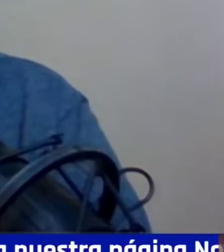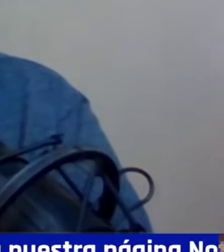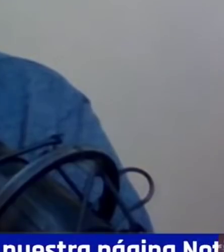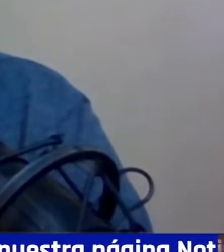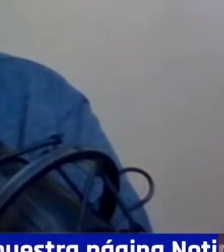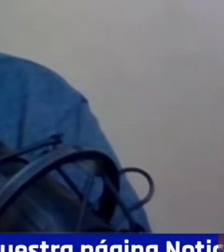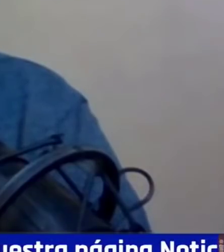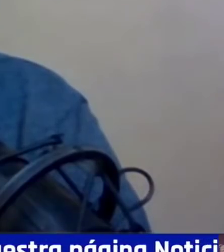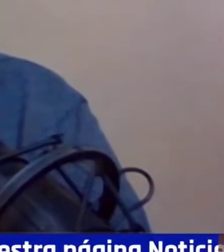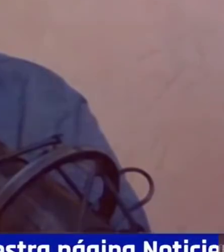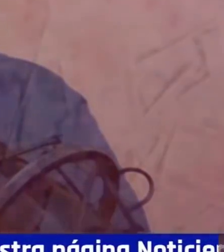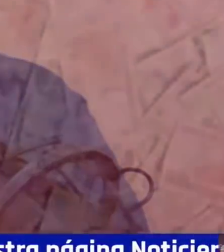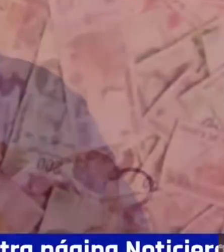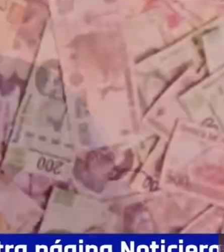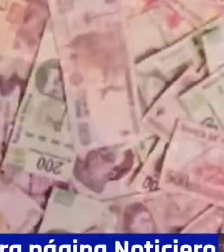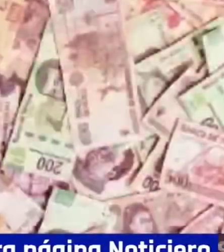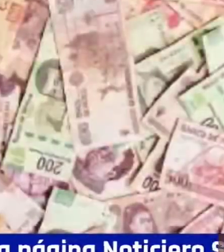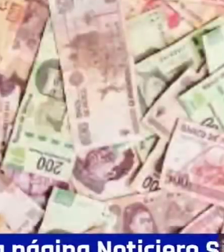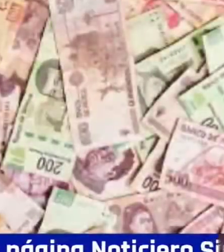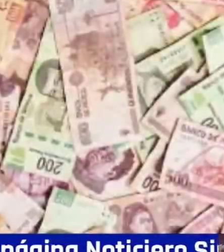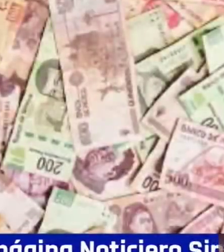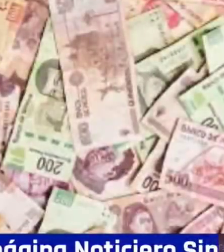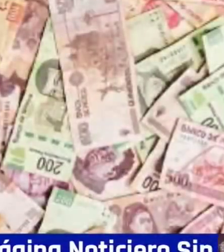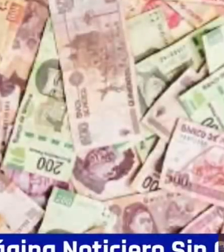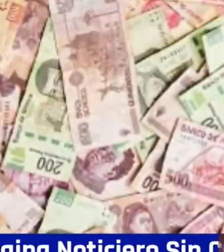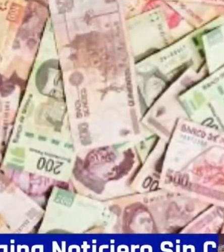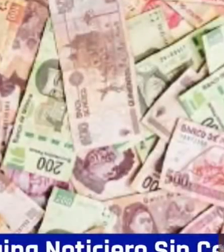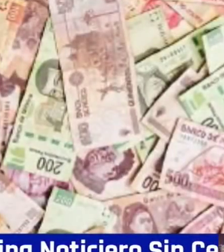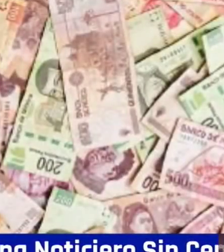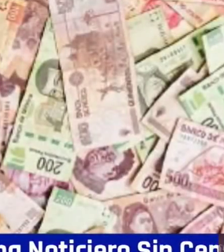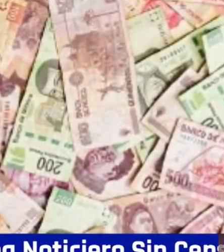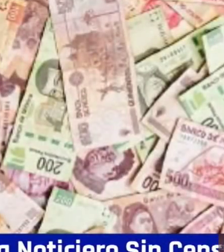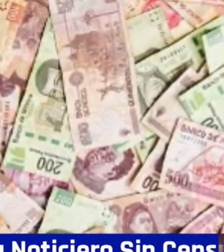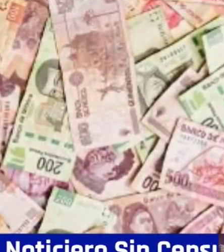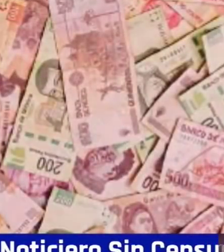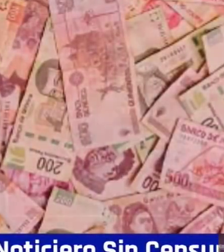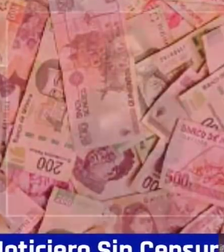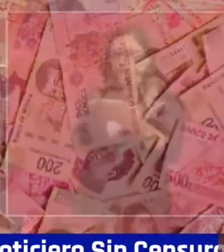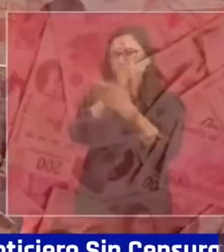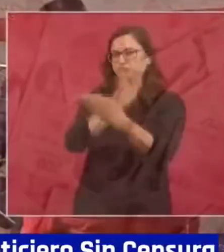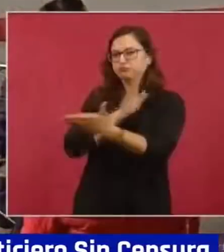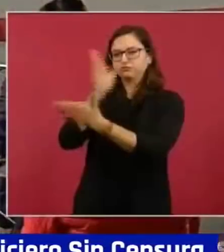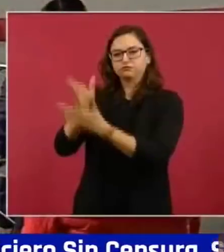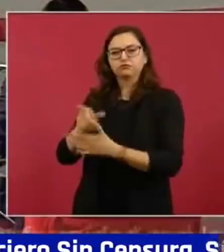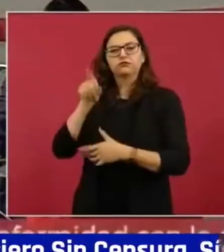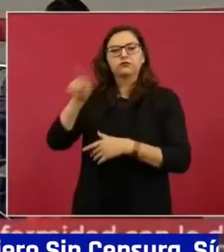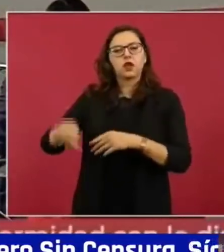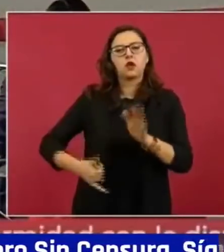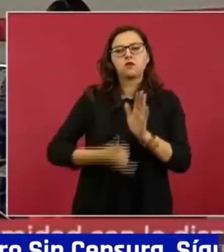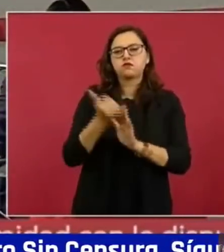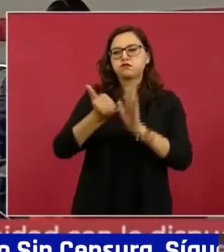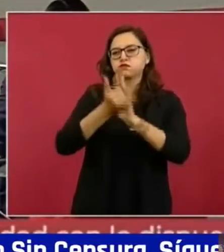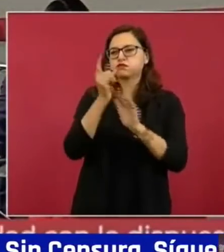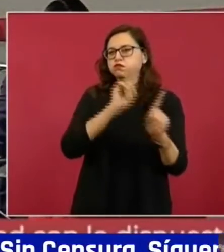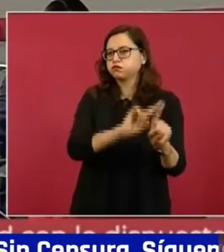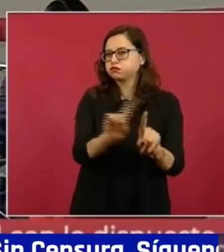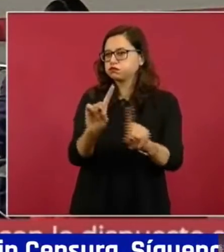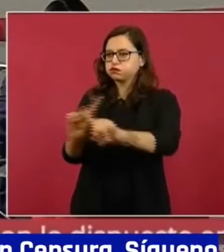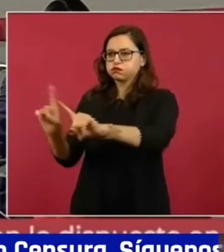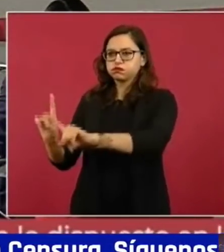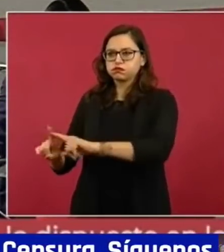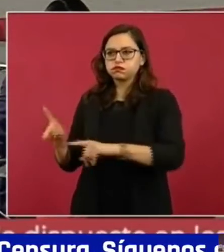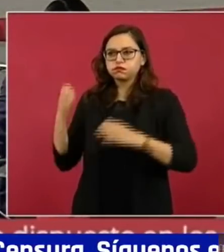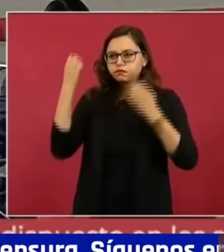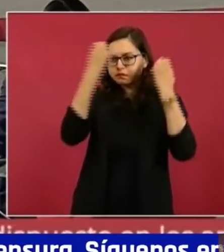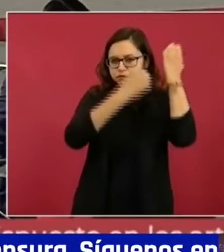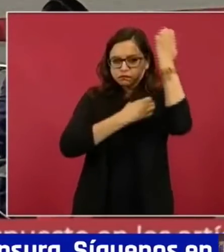presidente dice que hay otros que ganan mucho más, pero mucho más. Nos gustaría en algún momento saber quiénes, tal vez López Dóriga, ese